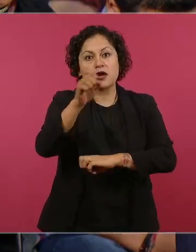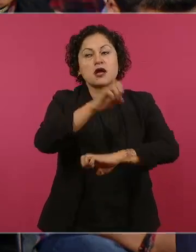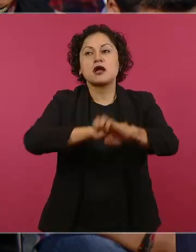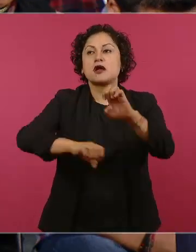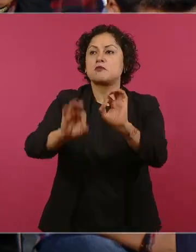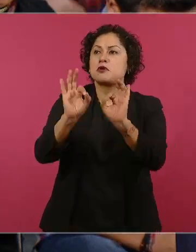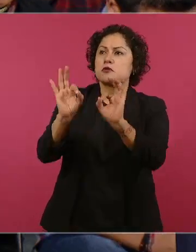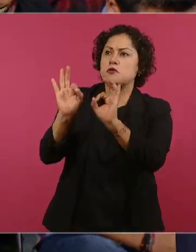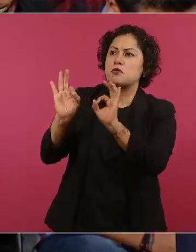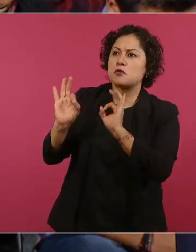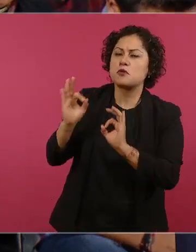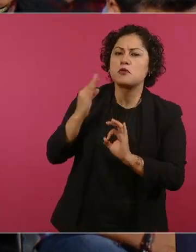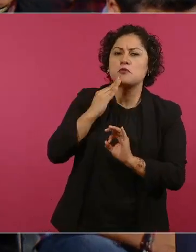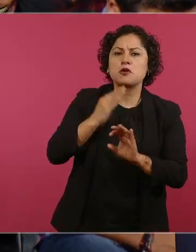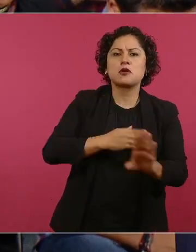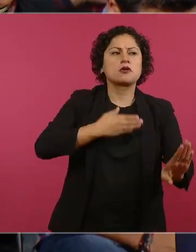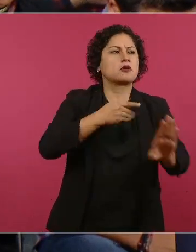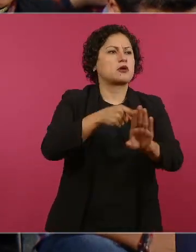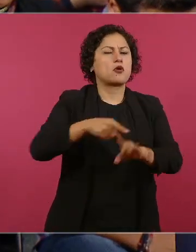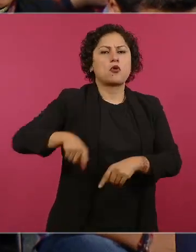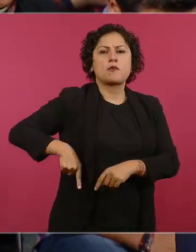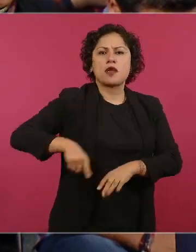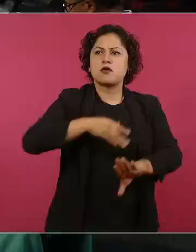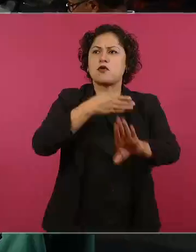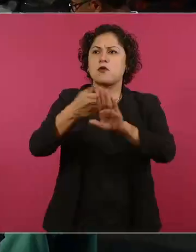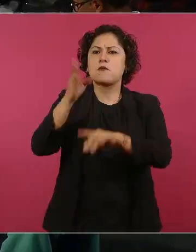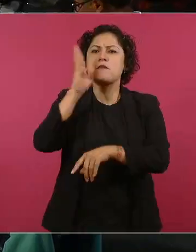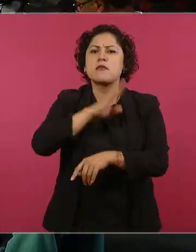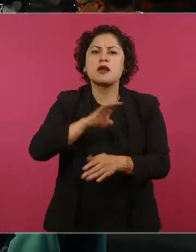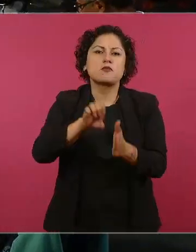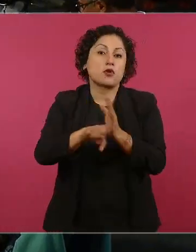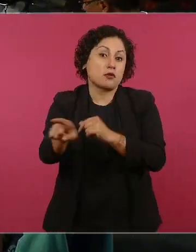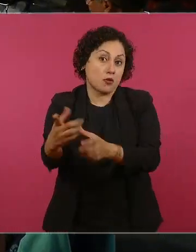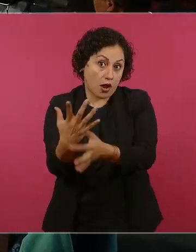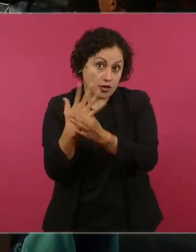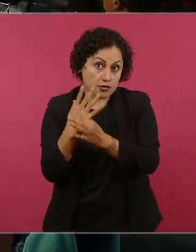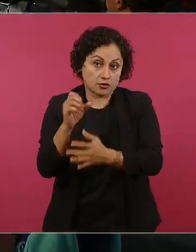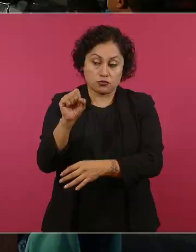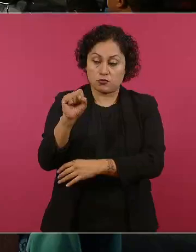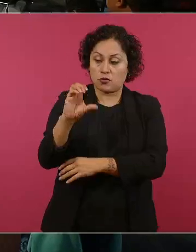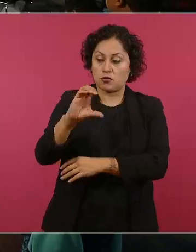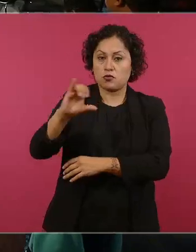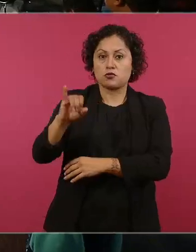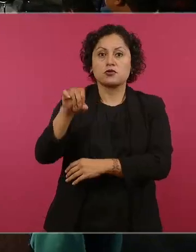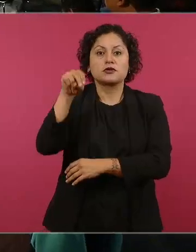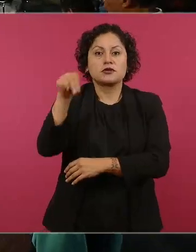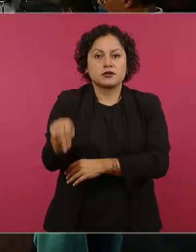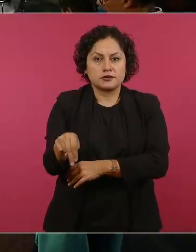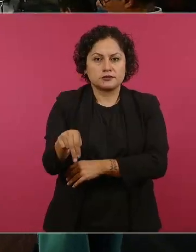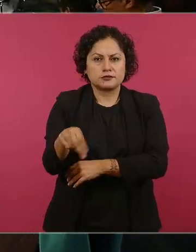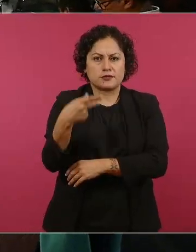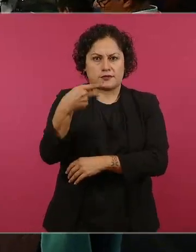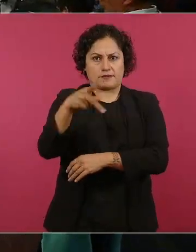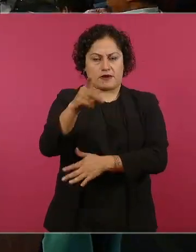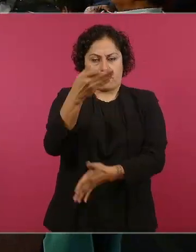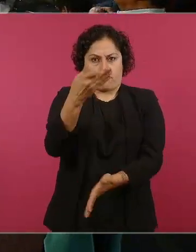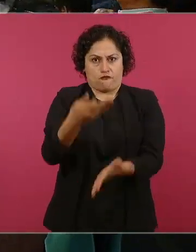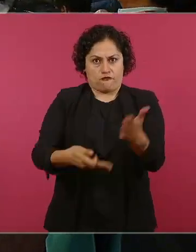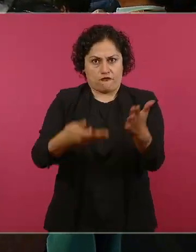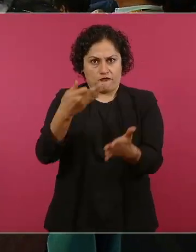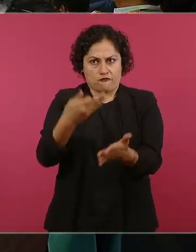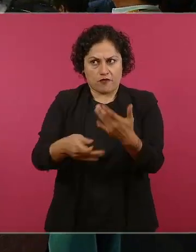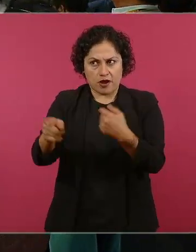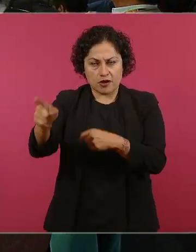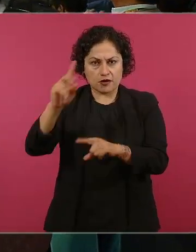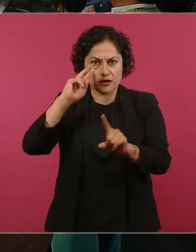como es la Suprema Corte de Justicia de la Nación, sin ver pues este matiz de que en México se